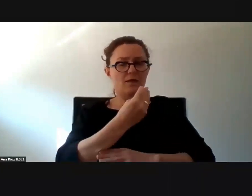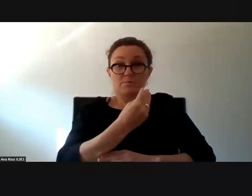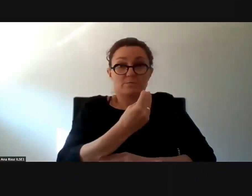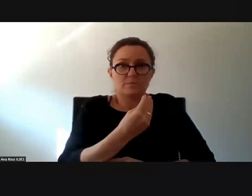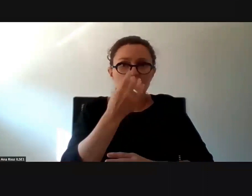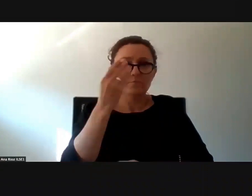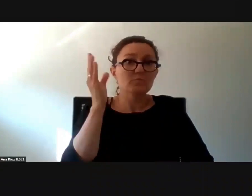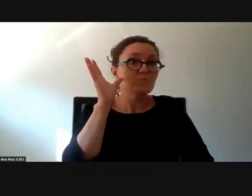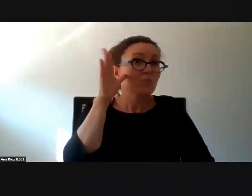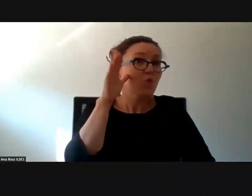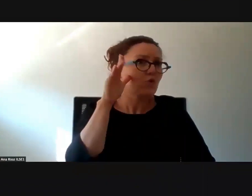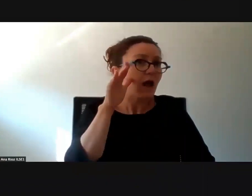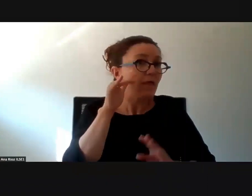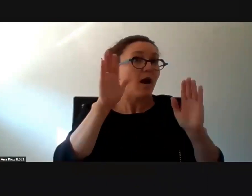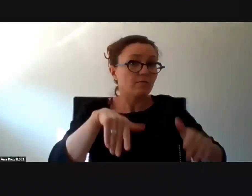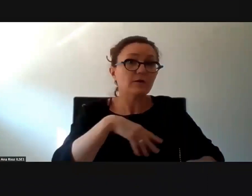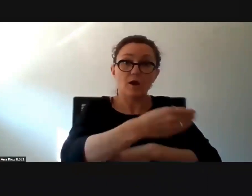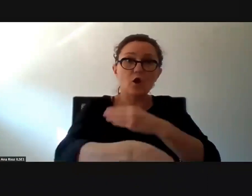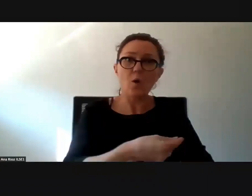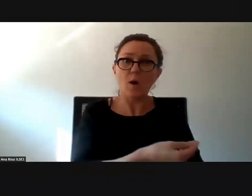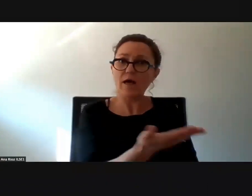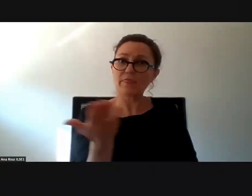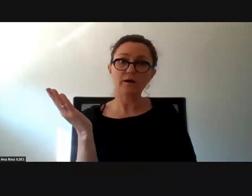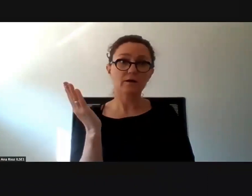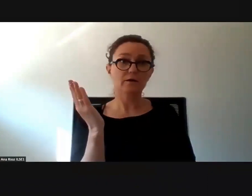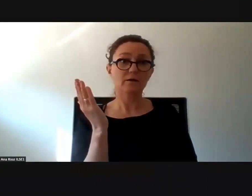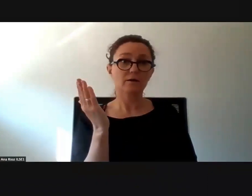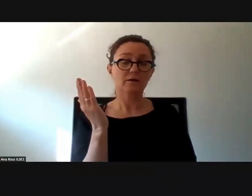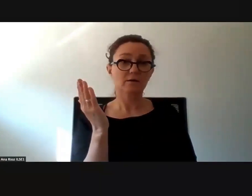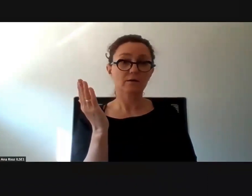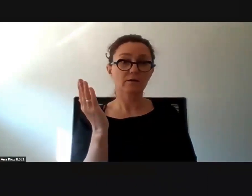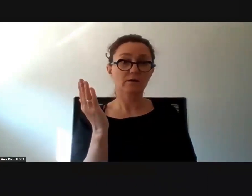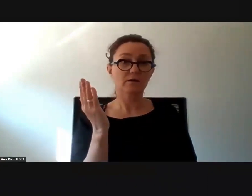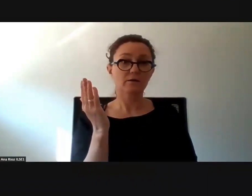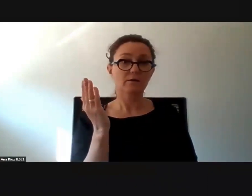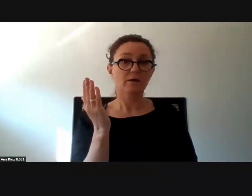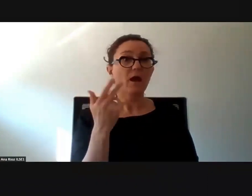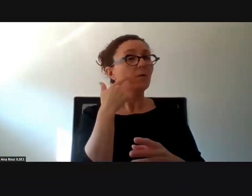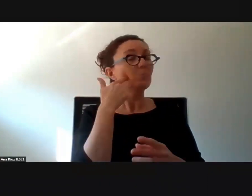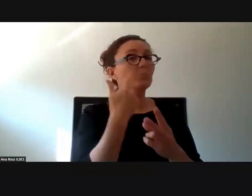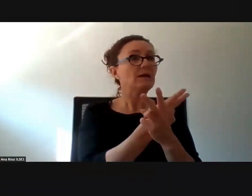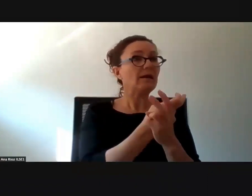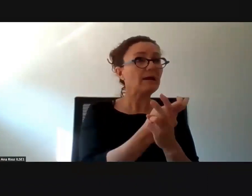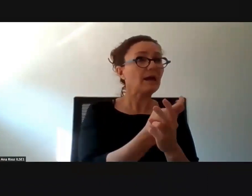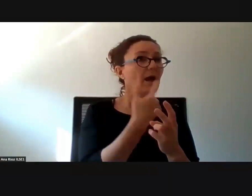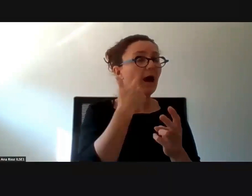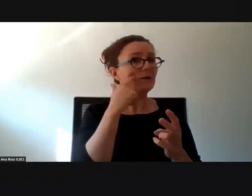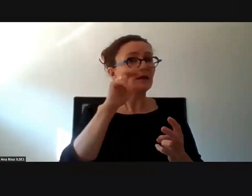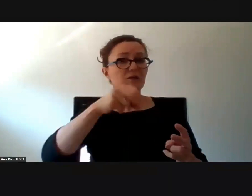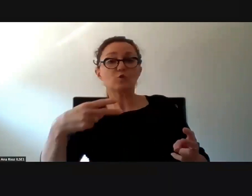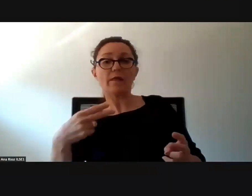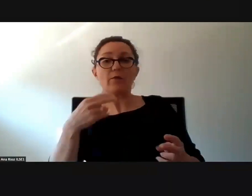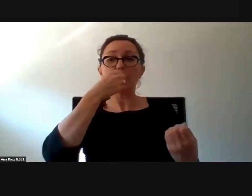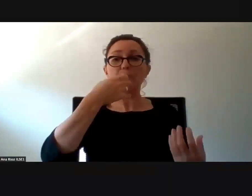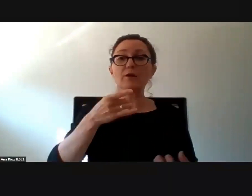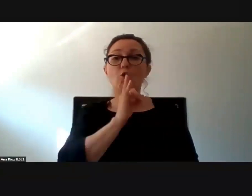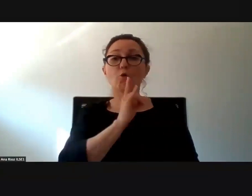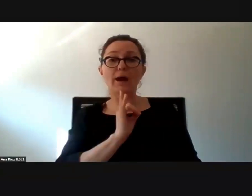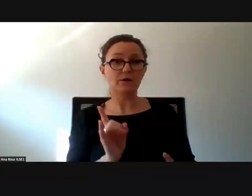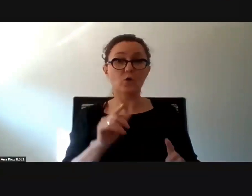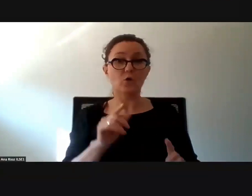una construcción que por otra parte ya existe, que no es como la lejía, que es algo nuevo, a ver si sale bien o sale mal, ¿no? Sino que aquí ya está consolidada la